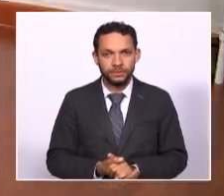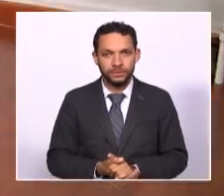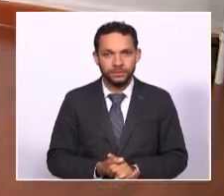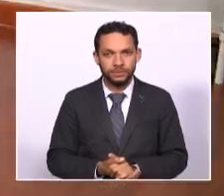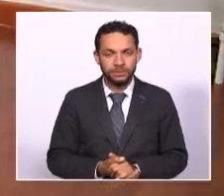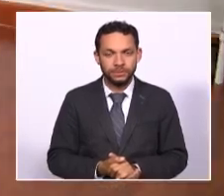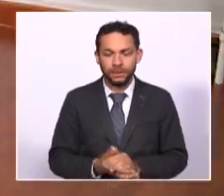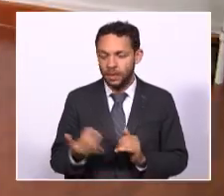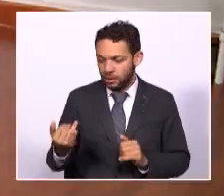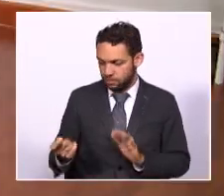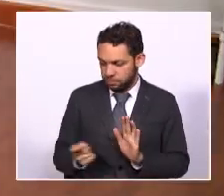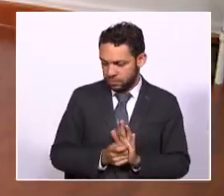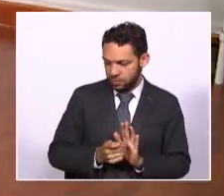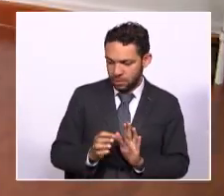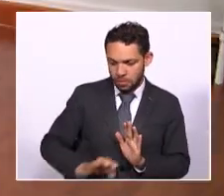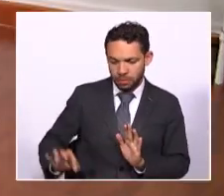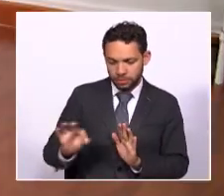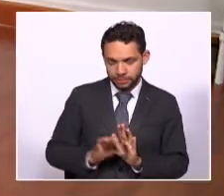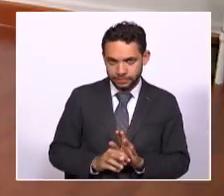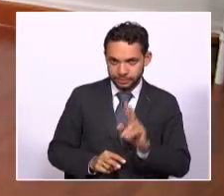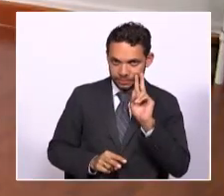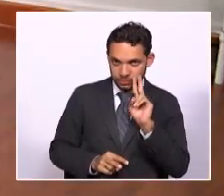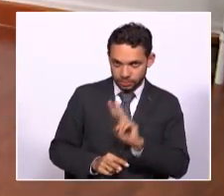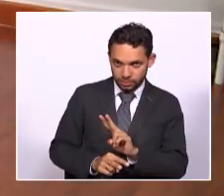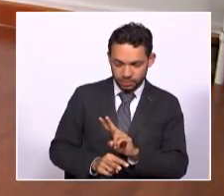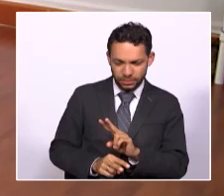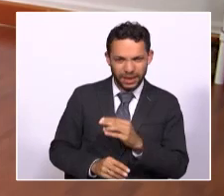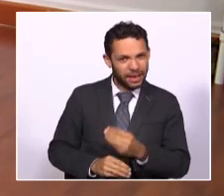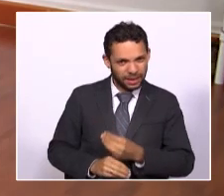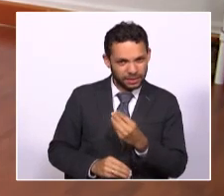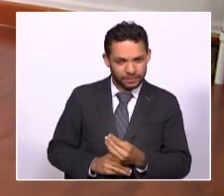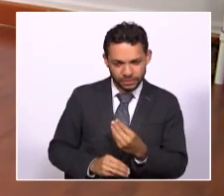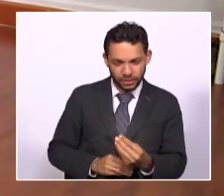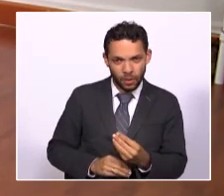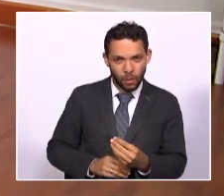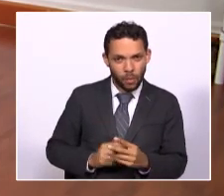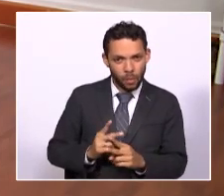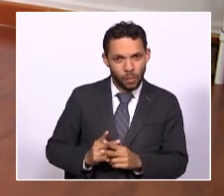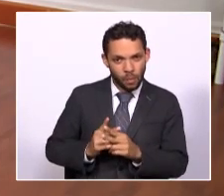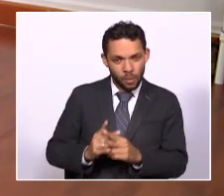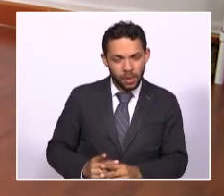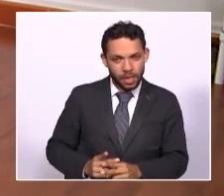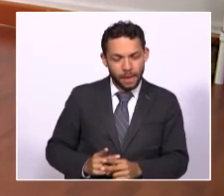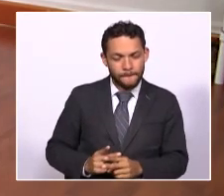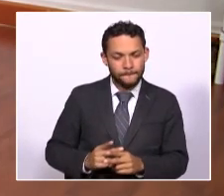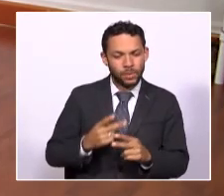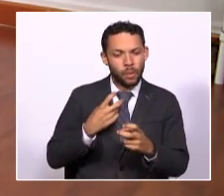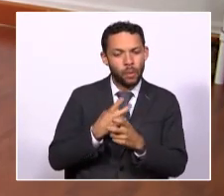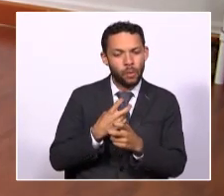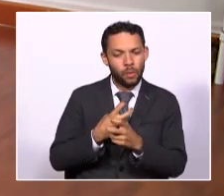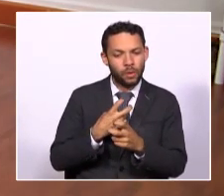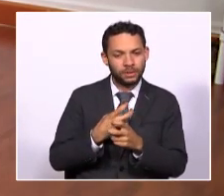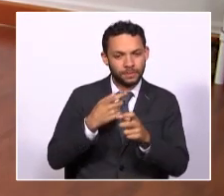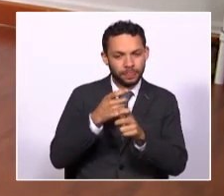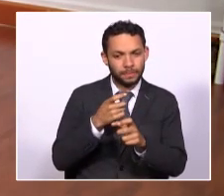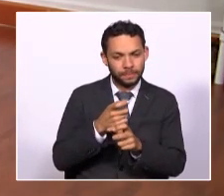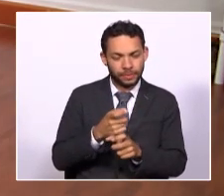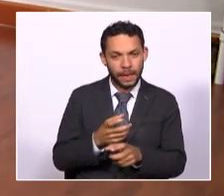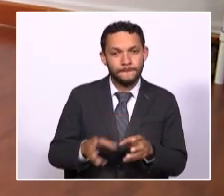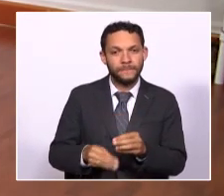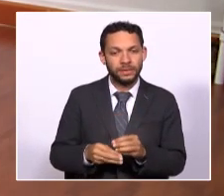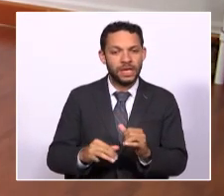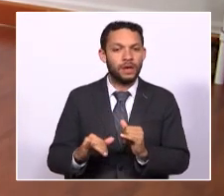Una de las cosas que es importante que observemos es que además de estar cuidando la columna del paciente, estoy cuidando la mía a través de las